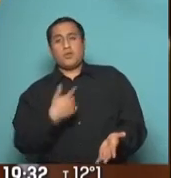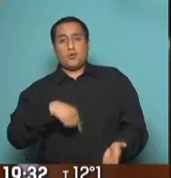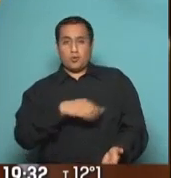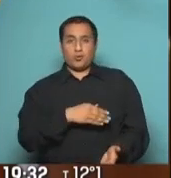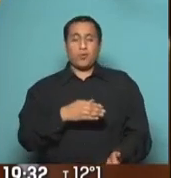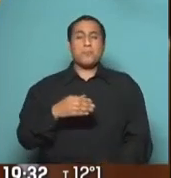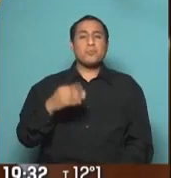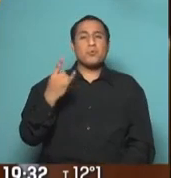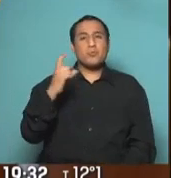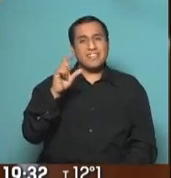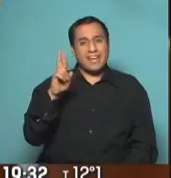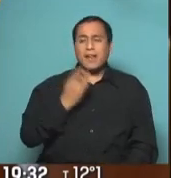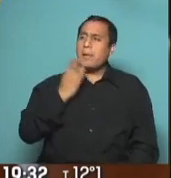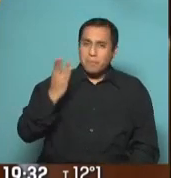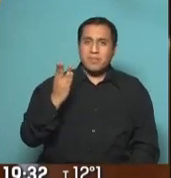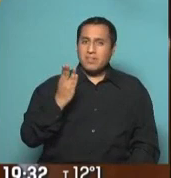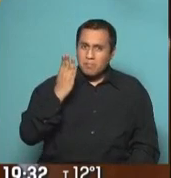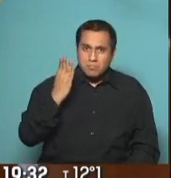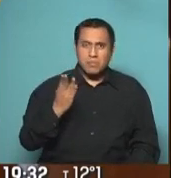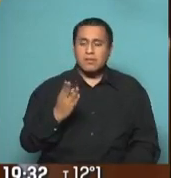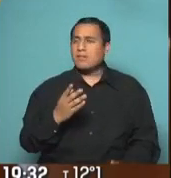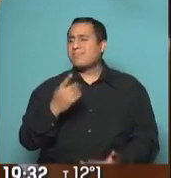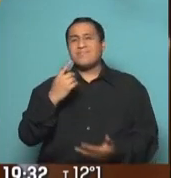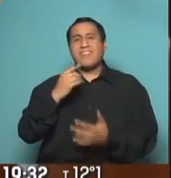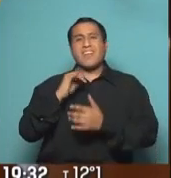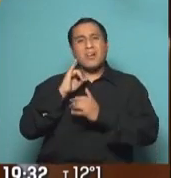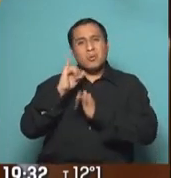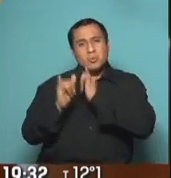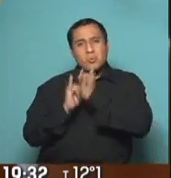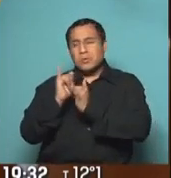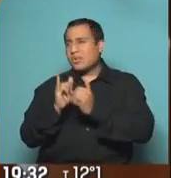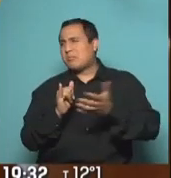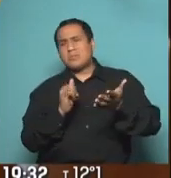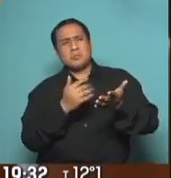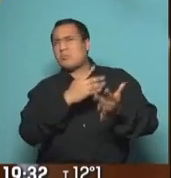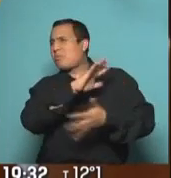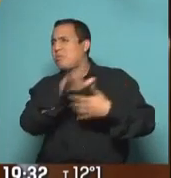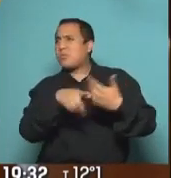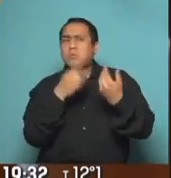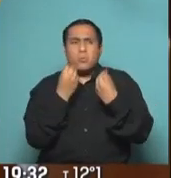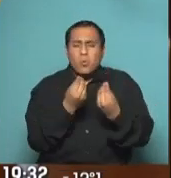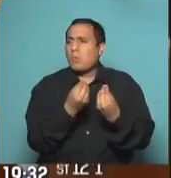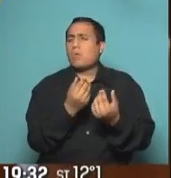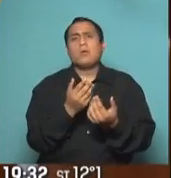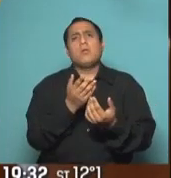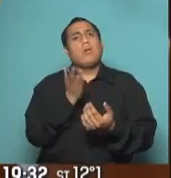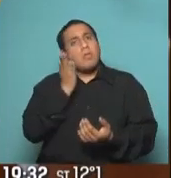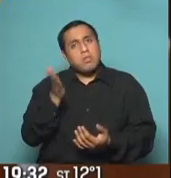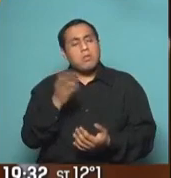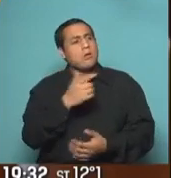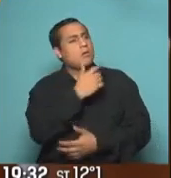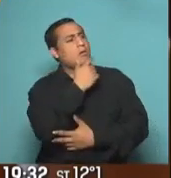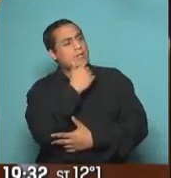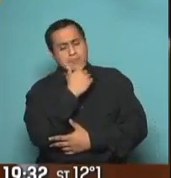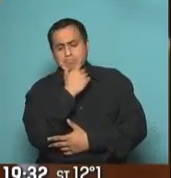en el cual claramente pudimos parar este escándalo constitucional y ahí le dijo